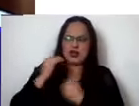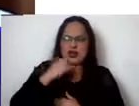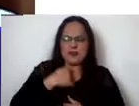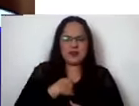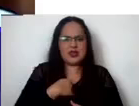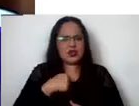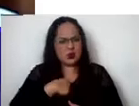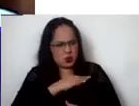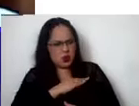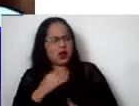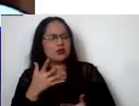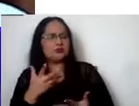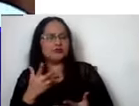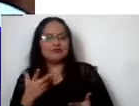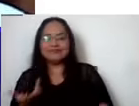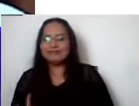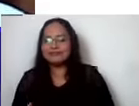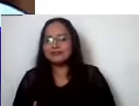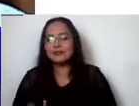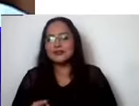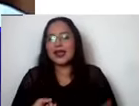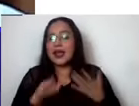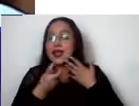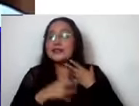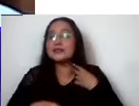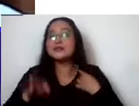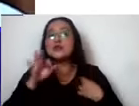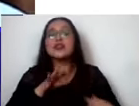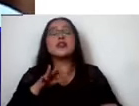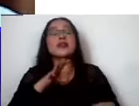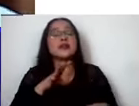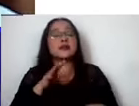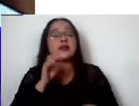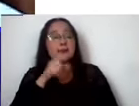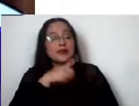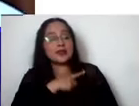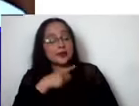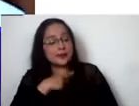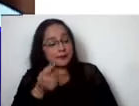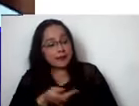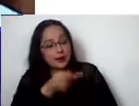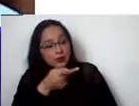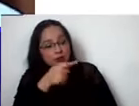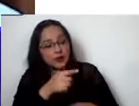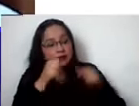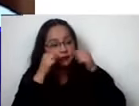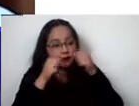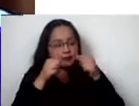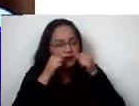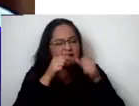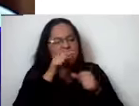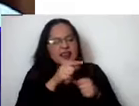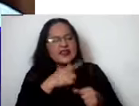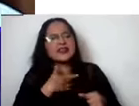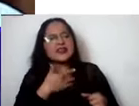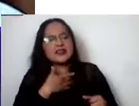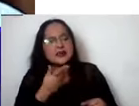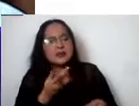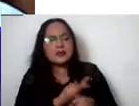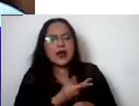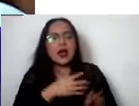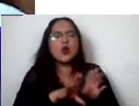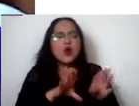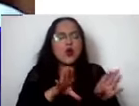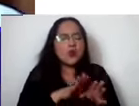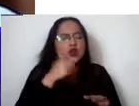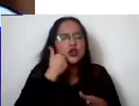cosa. Y a mí me parece muy importante que cuidar también es preguntar, es escuchar, es, pues sí,